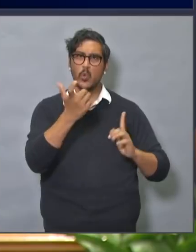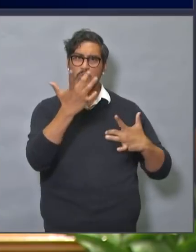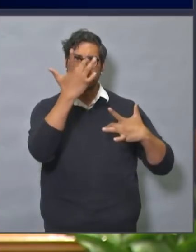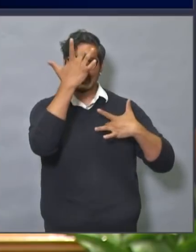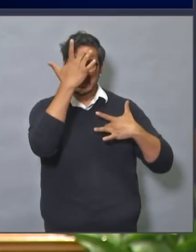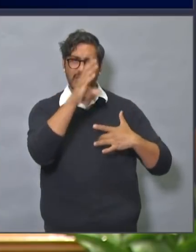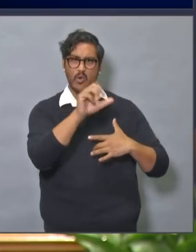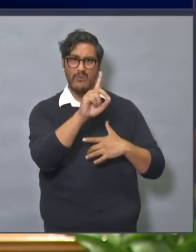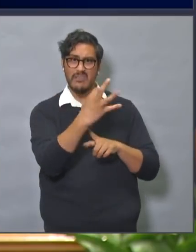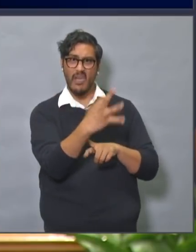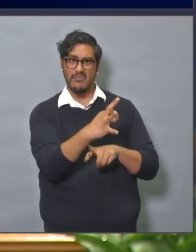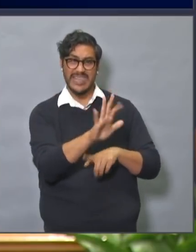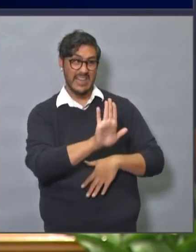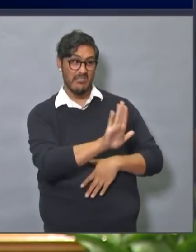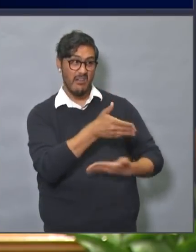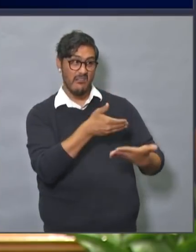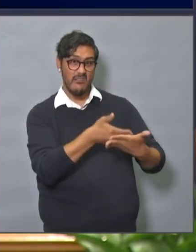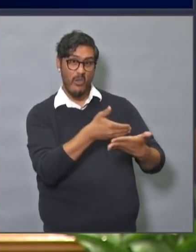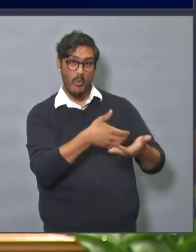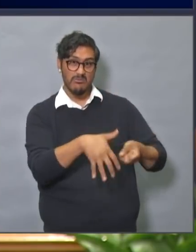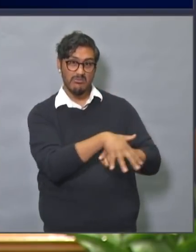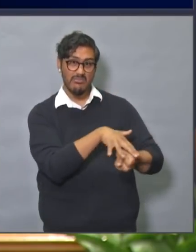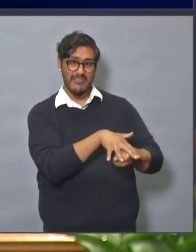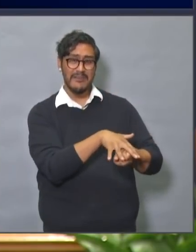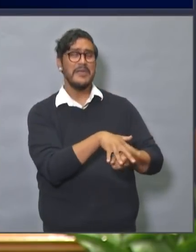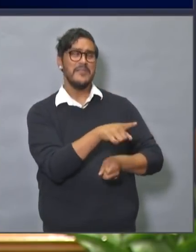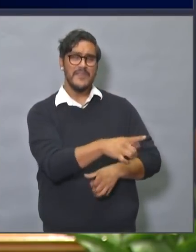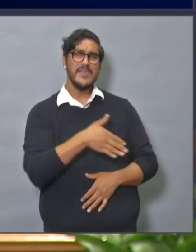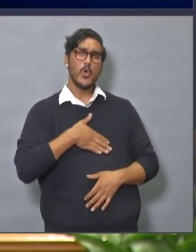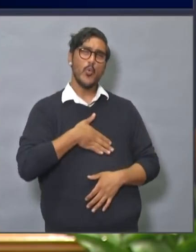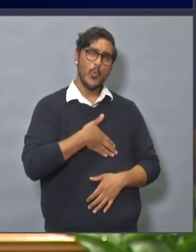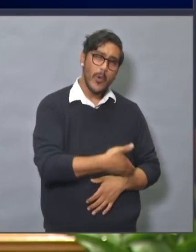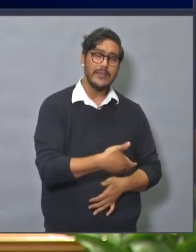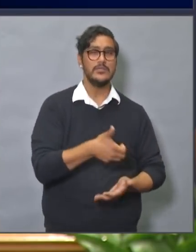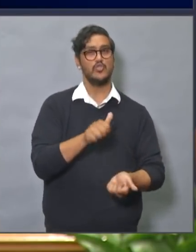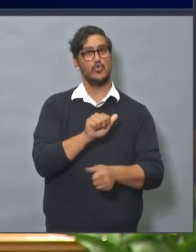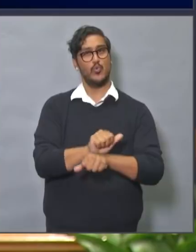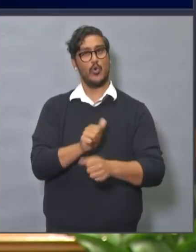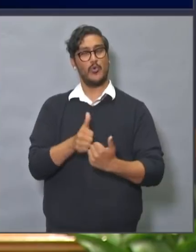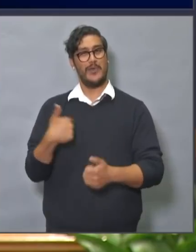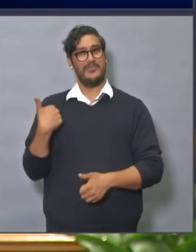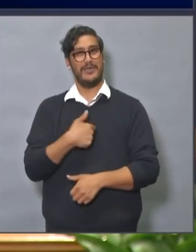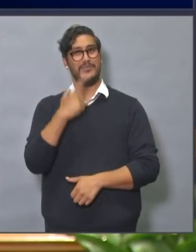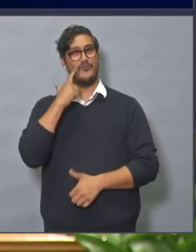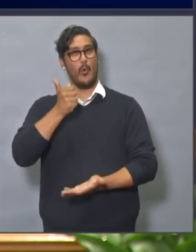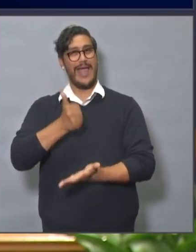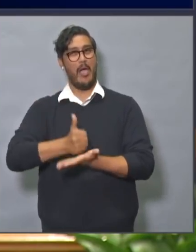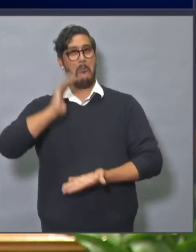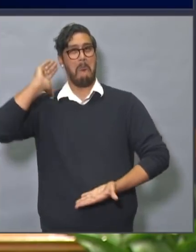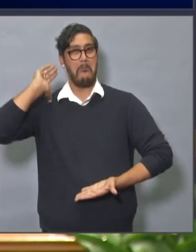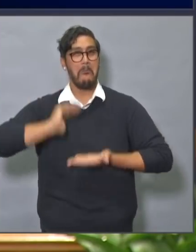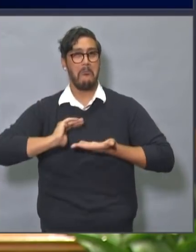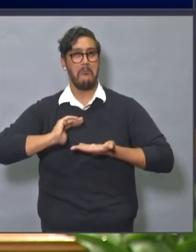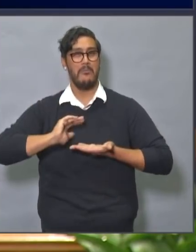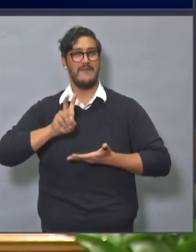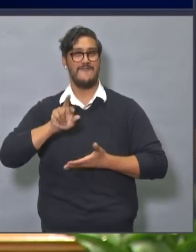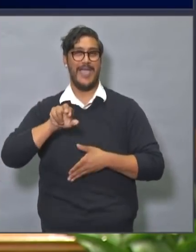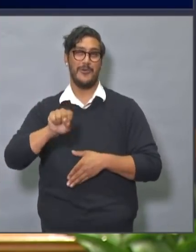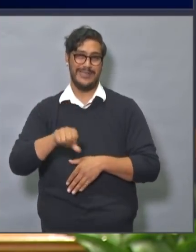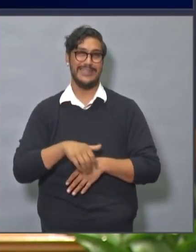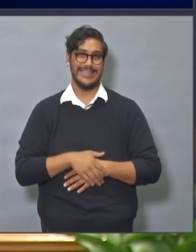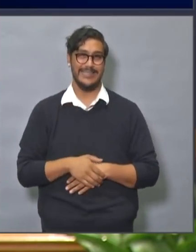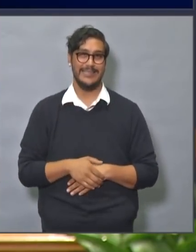cercanos estén dispuestos a trabajar con salud pública para evitar la propagación del virus.